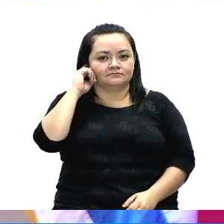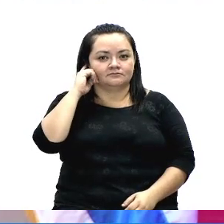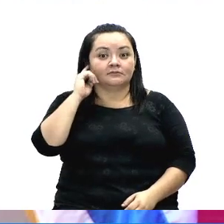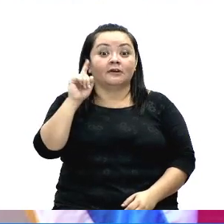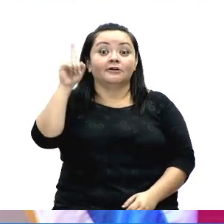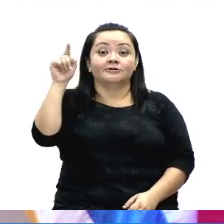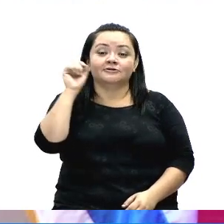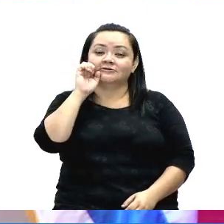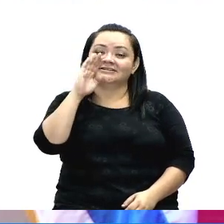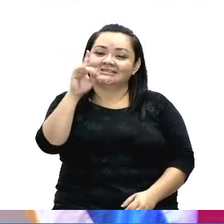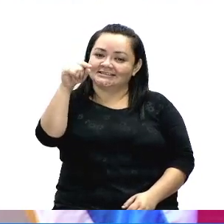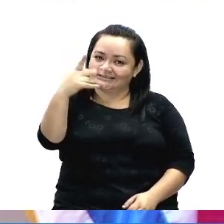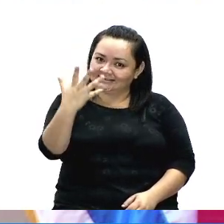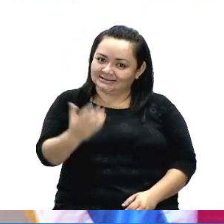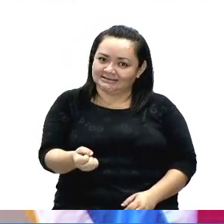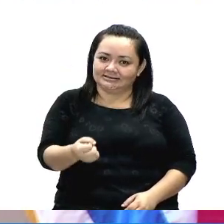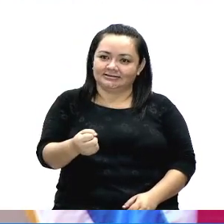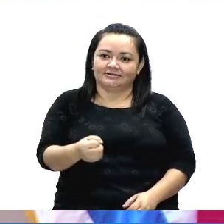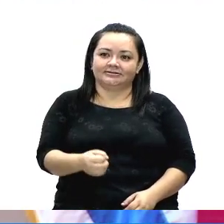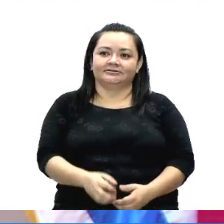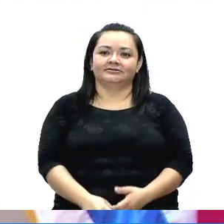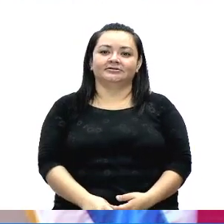dios te dice hoy